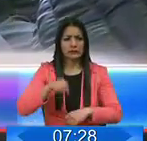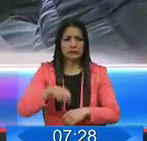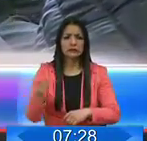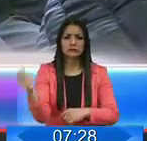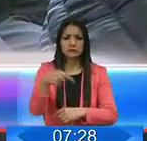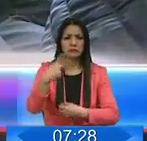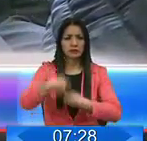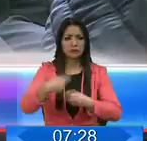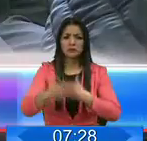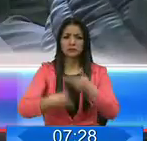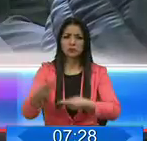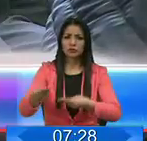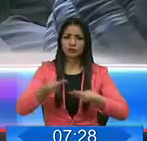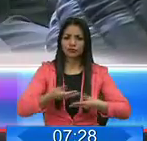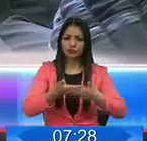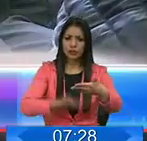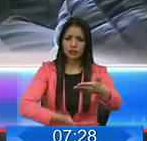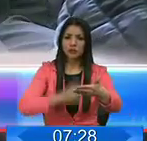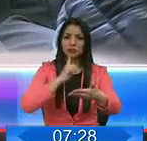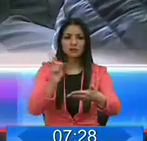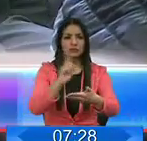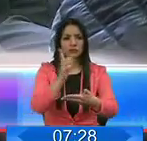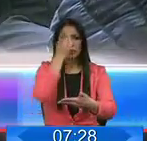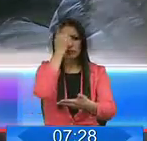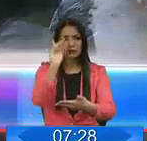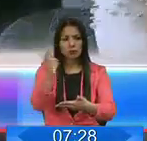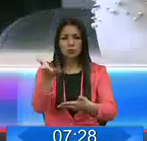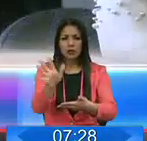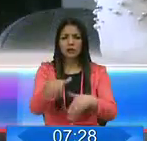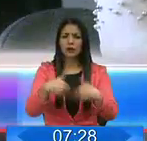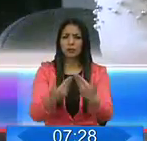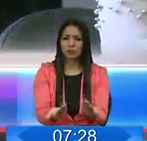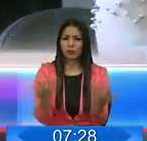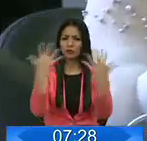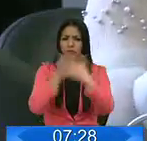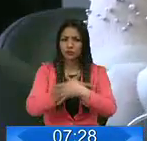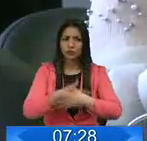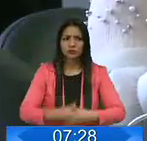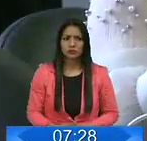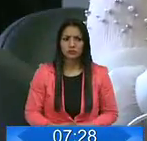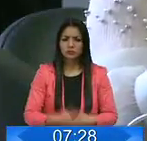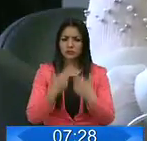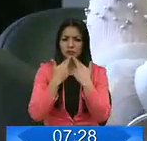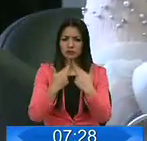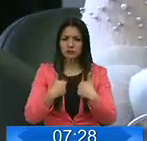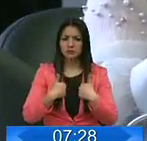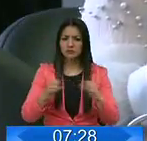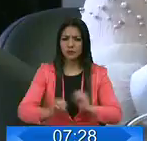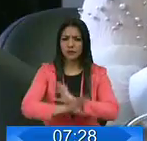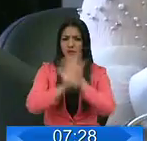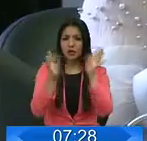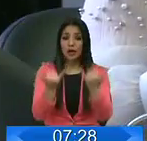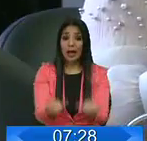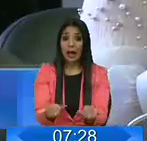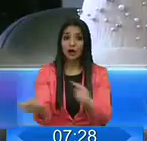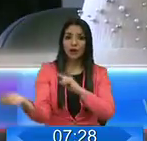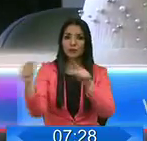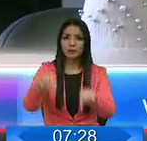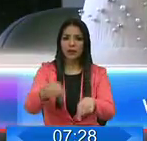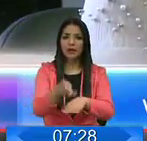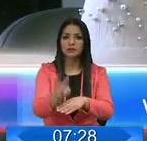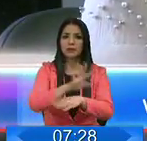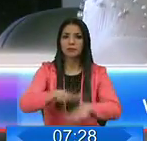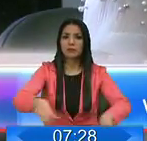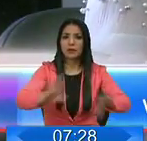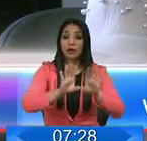pasan un oficio diciendo que aún no se ha tomado la resolución. Que nos responda ahora en el pleno de la Asamblea